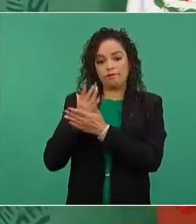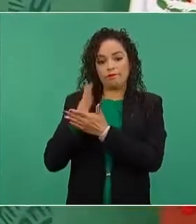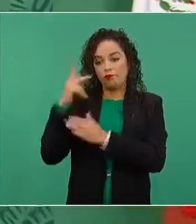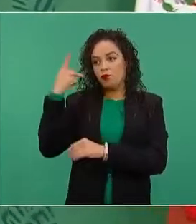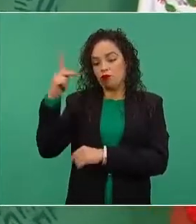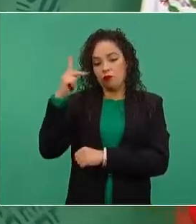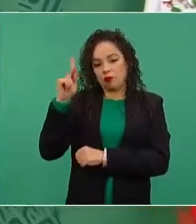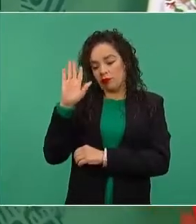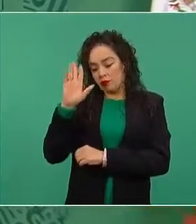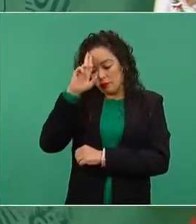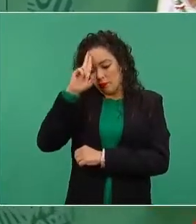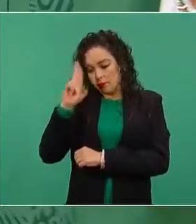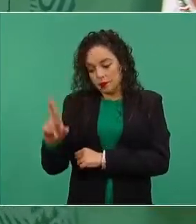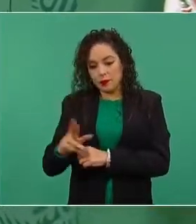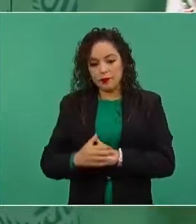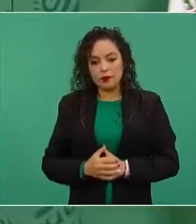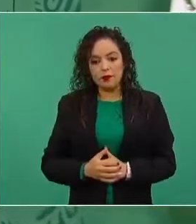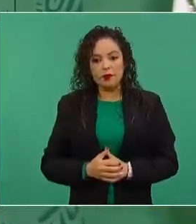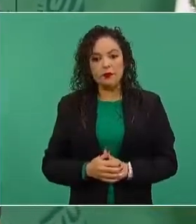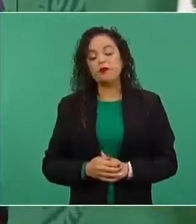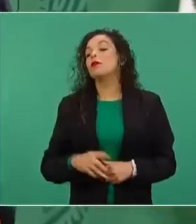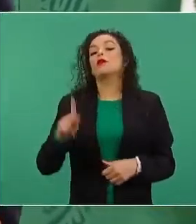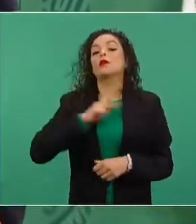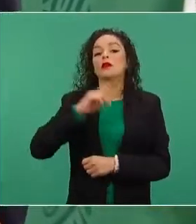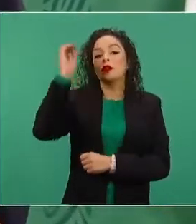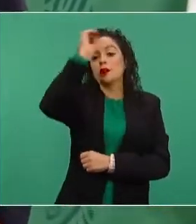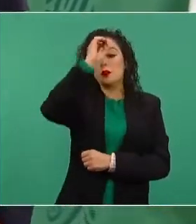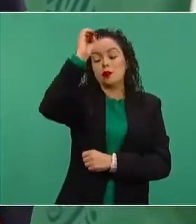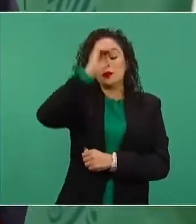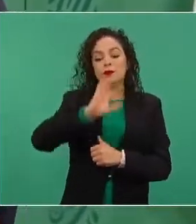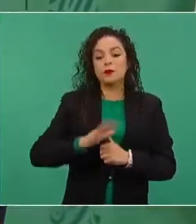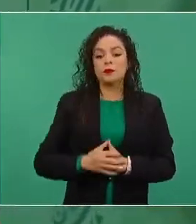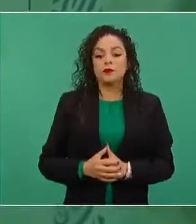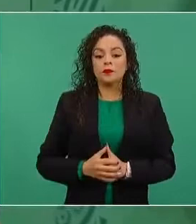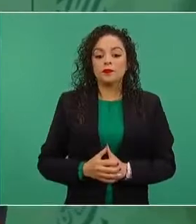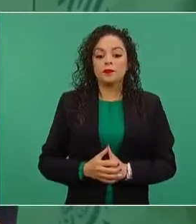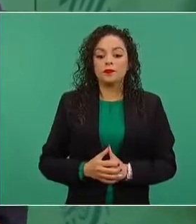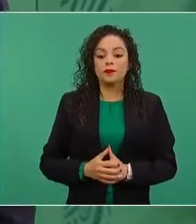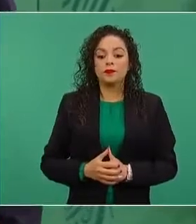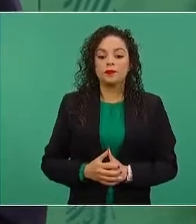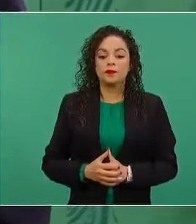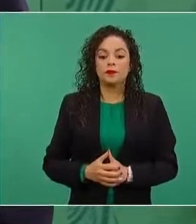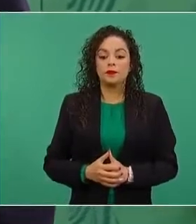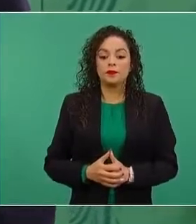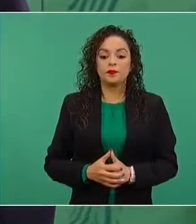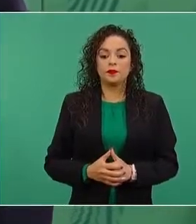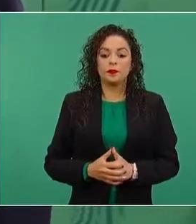Yo creo que ningún presidente